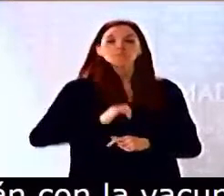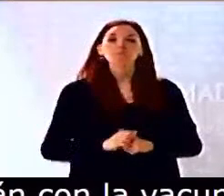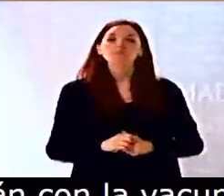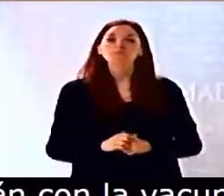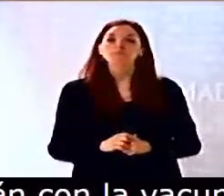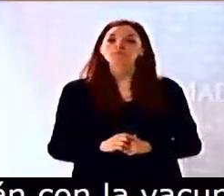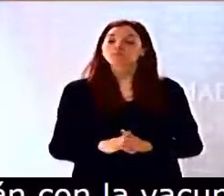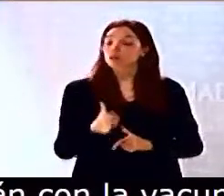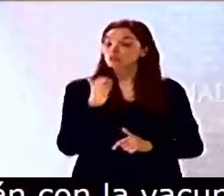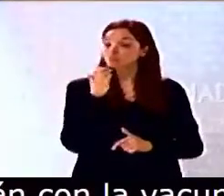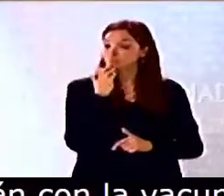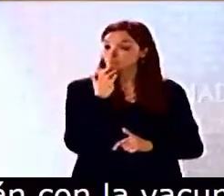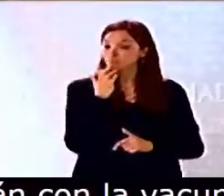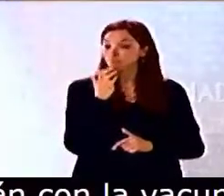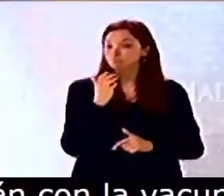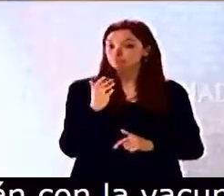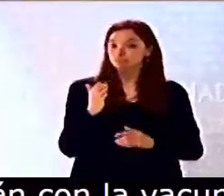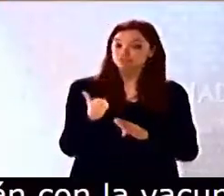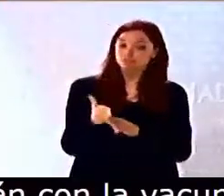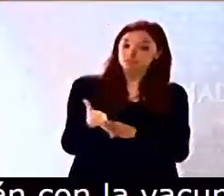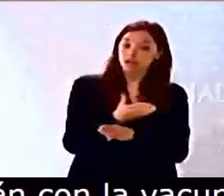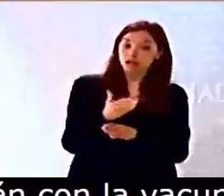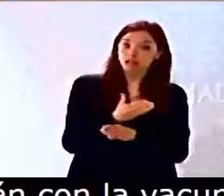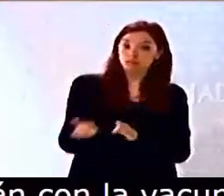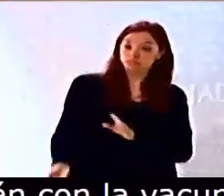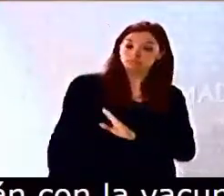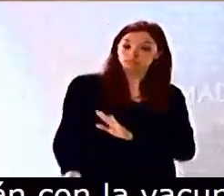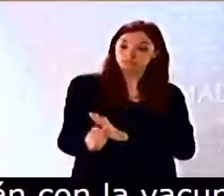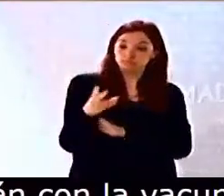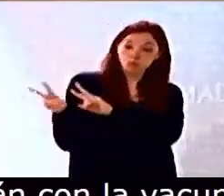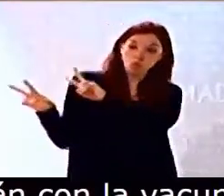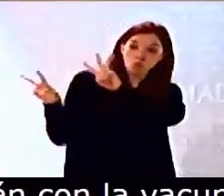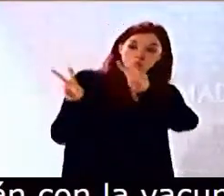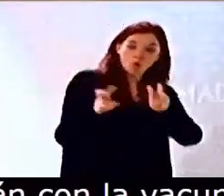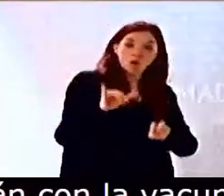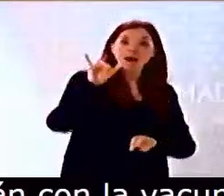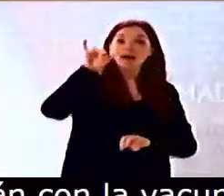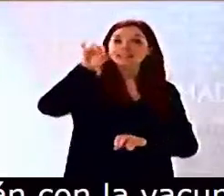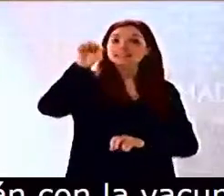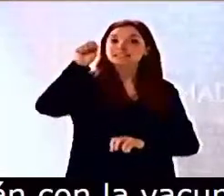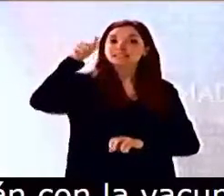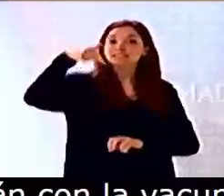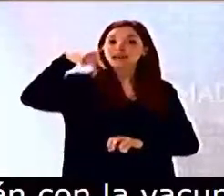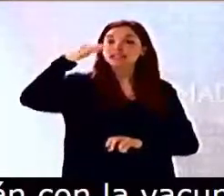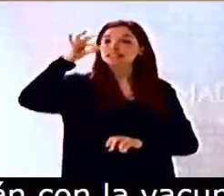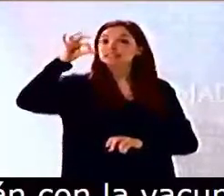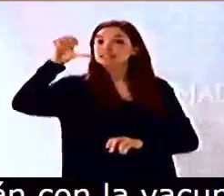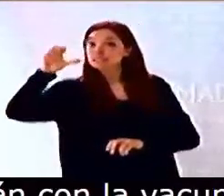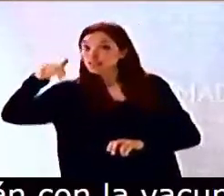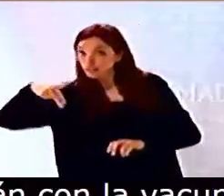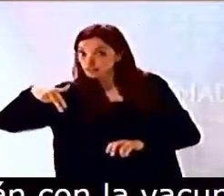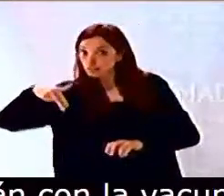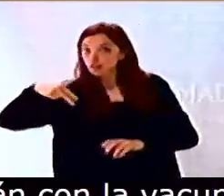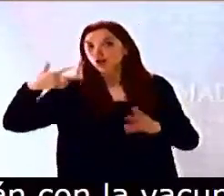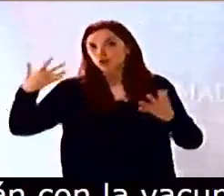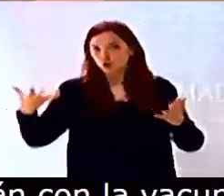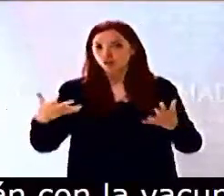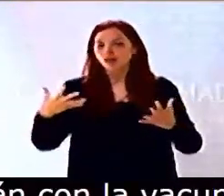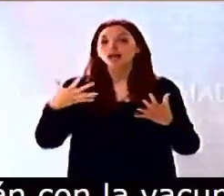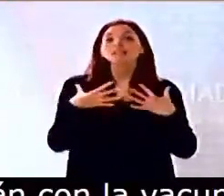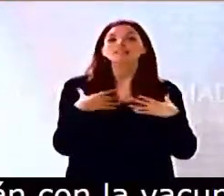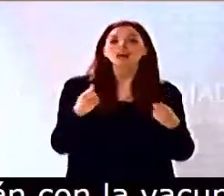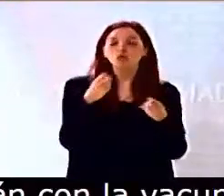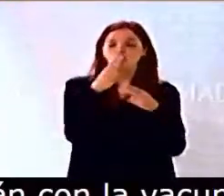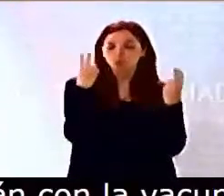Y si en el medio se incorporase la vacuna de Janssen, la Comisión de Salud Pública decidirá si se ponen